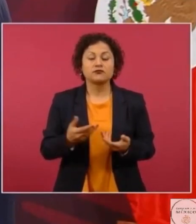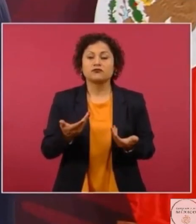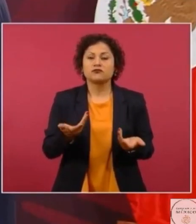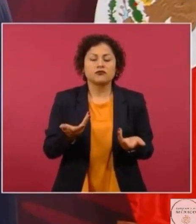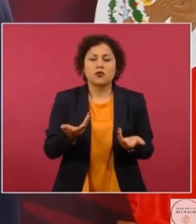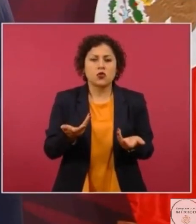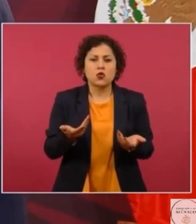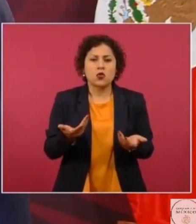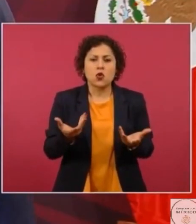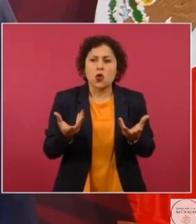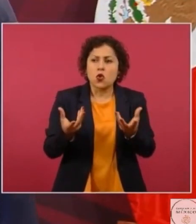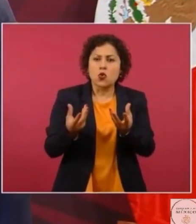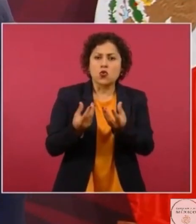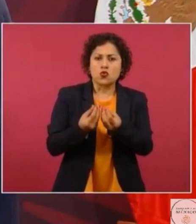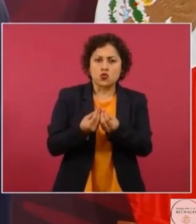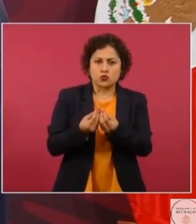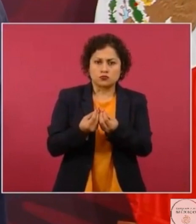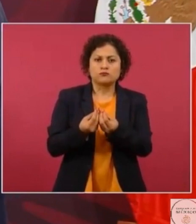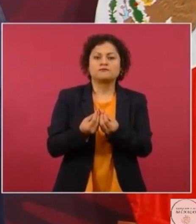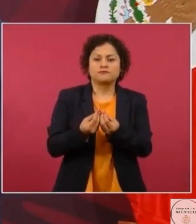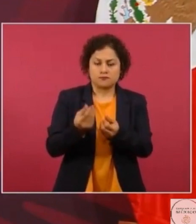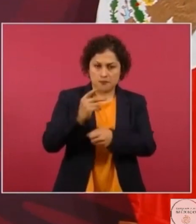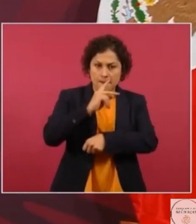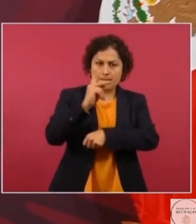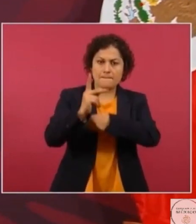países de América Latina.